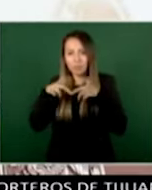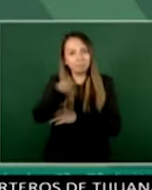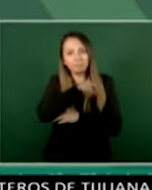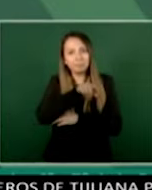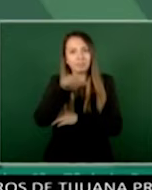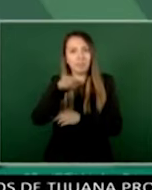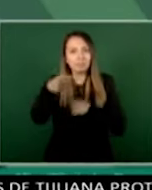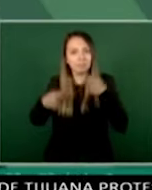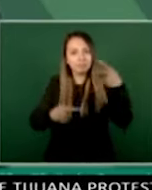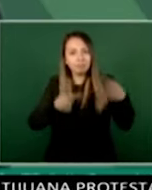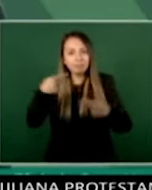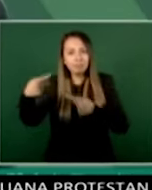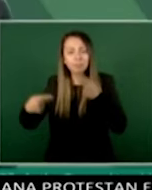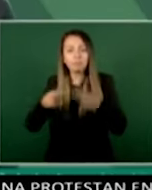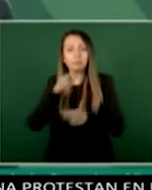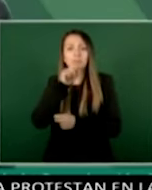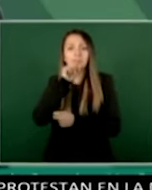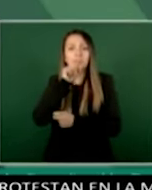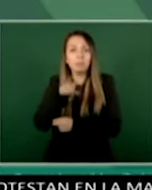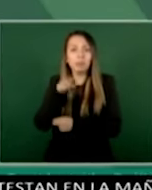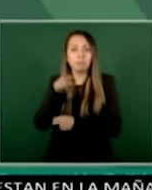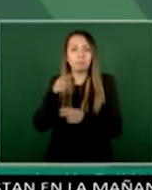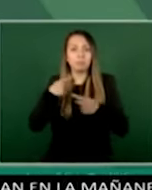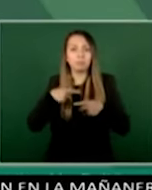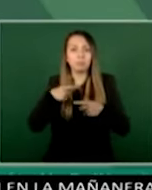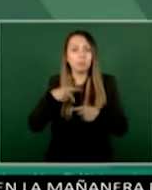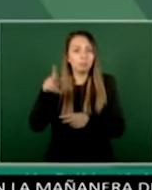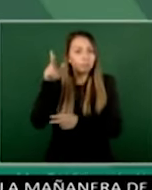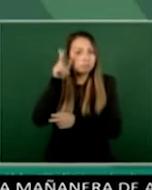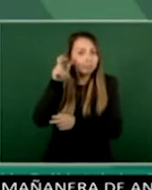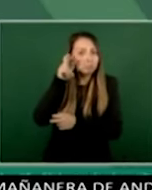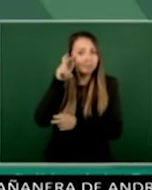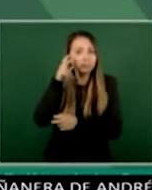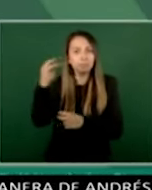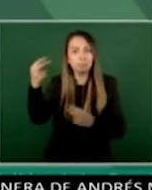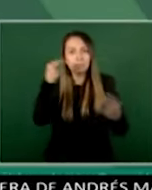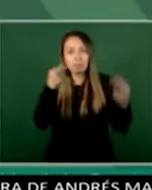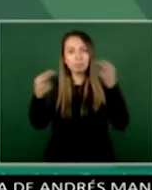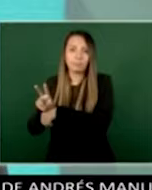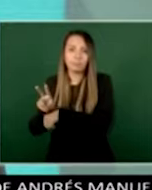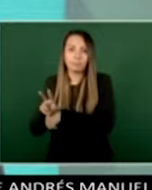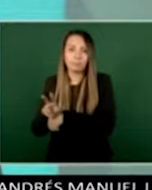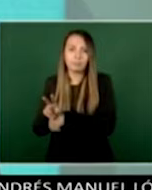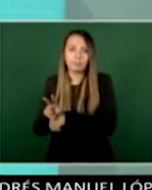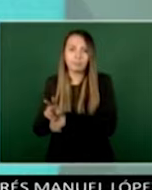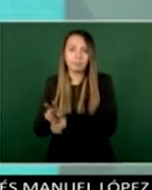senadores lambiscones de Morena han dicho que son traidores a la patria. En fin,